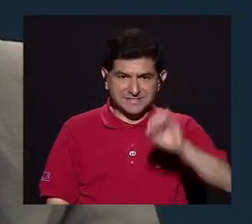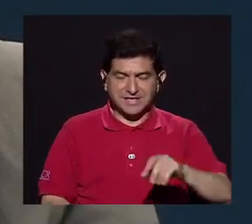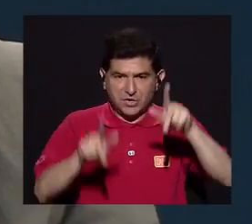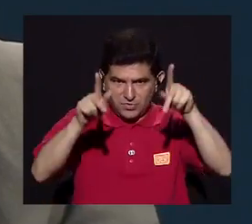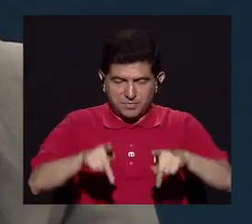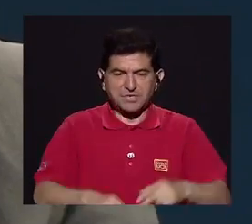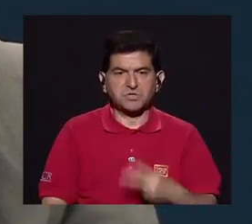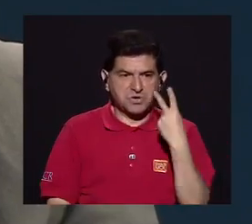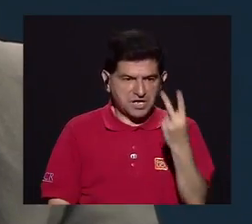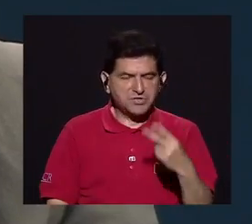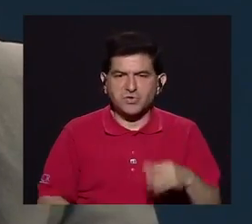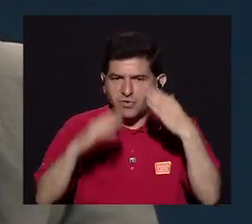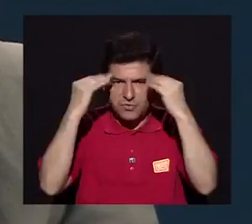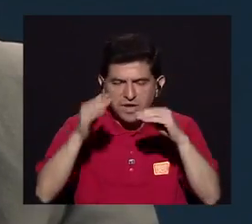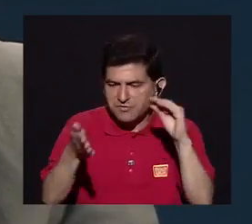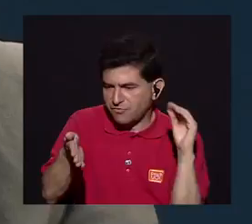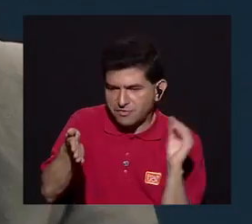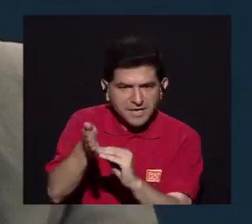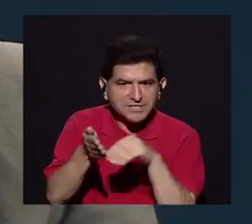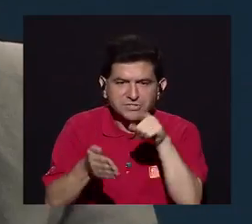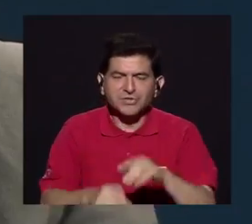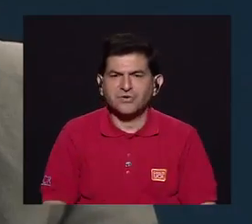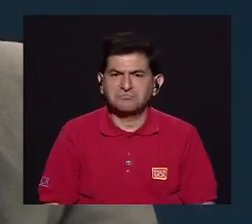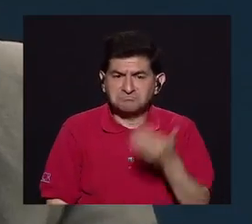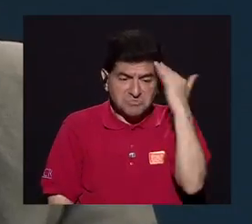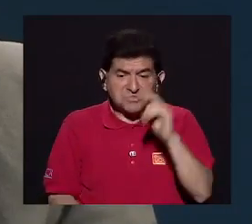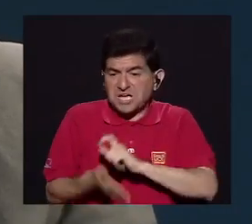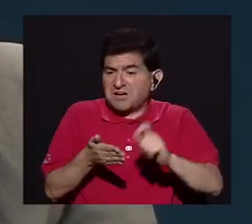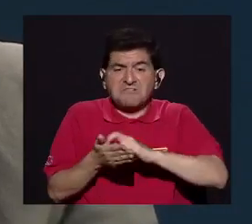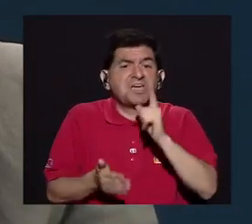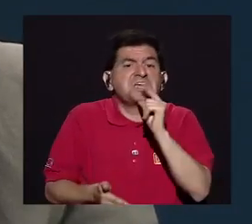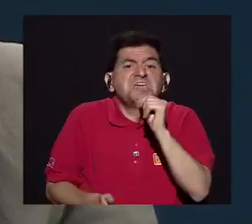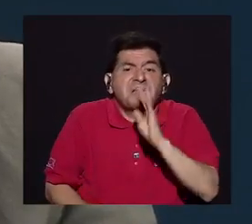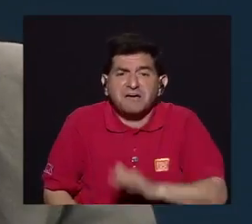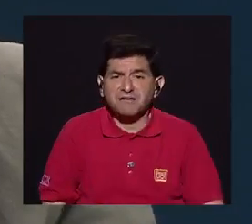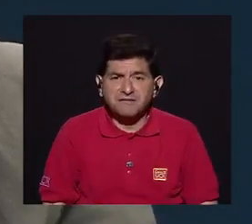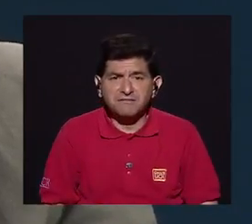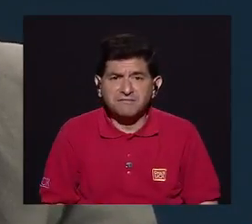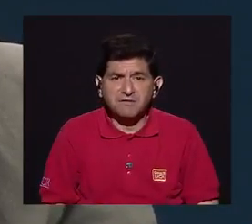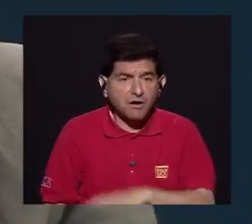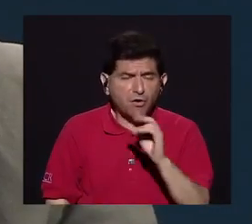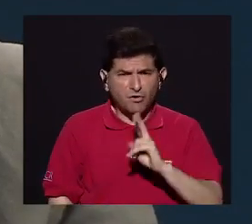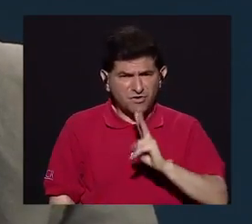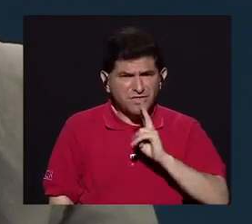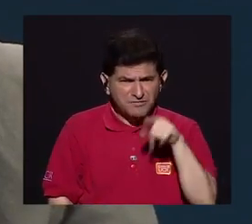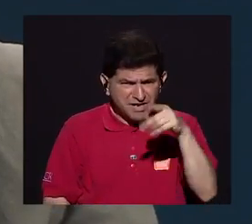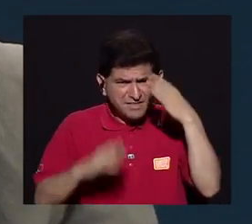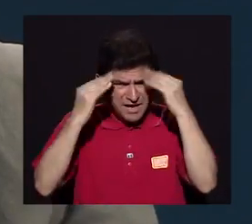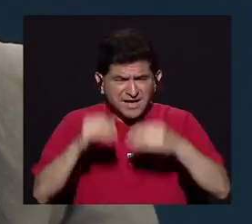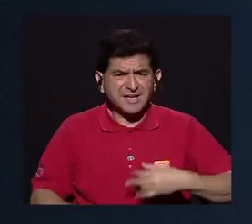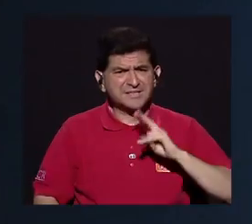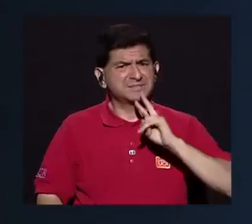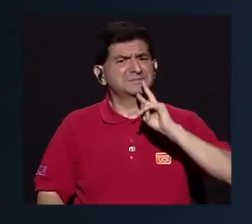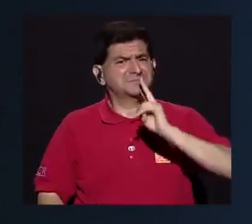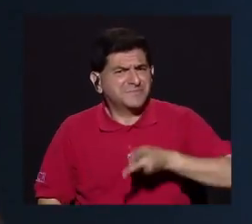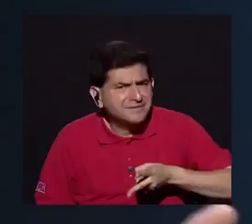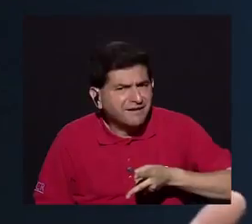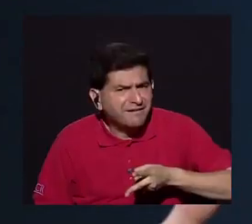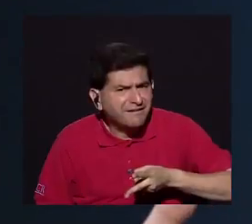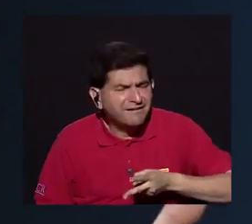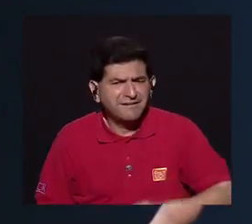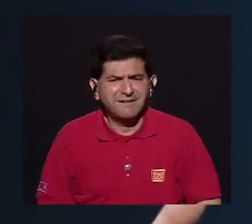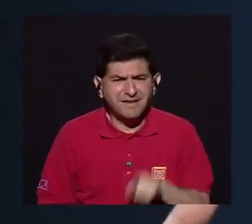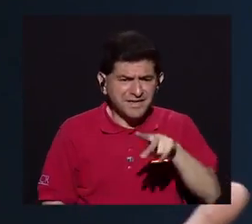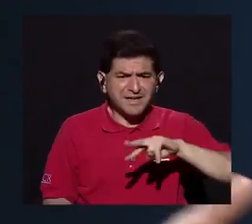la gente no ve las referencias de la nota informativa. No sabe quién la escribió, quién la publicó o si realmente el dato es fidedigno. Sí. Y entonces,